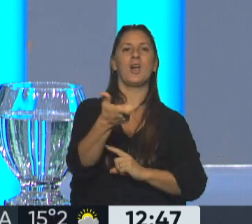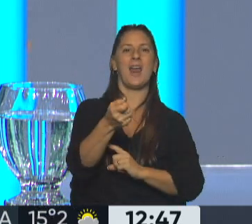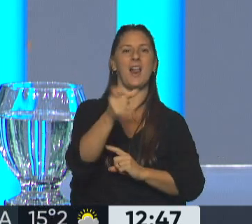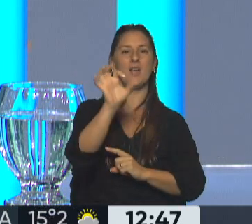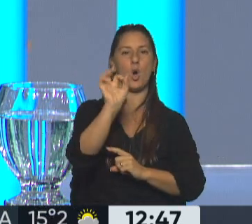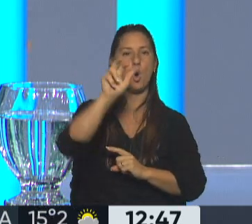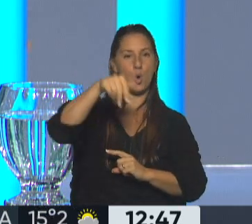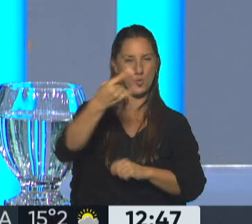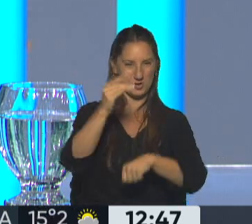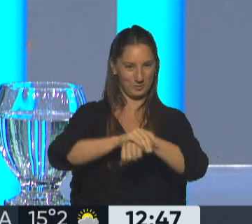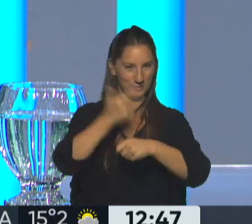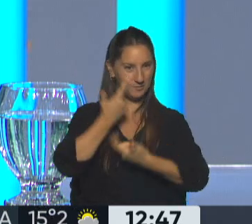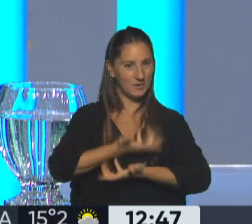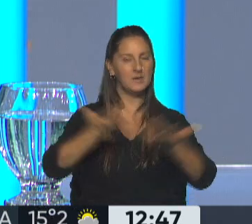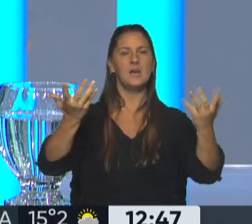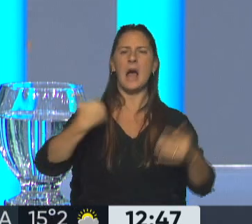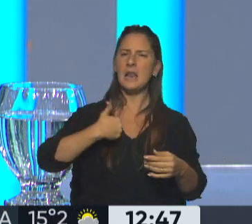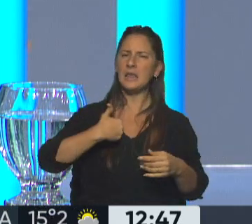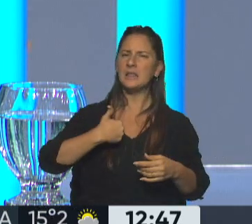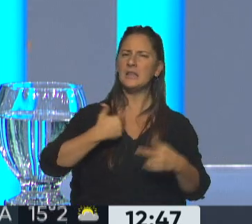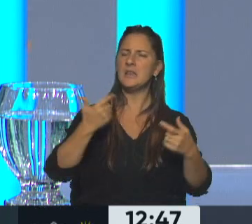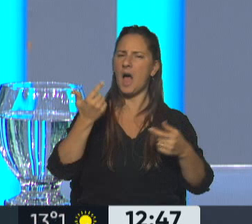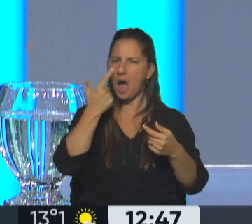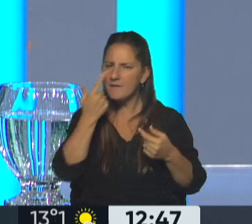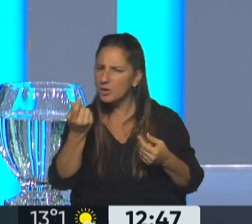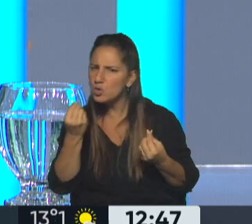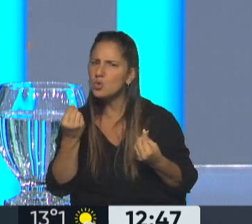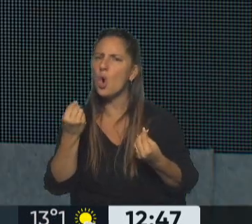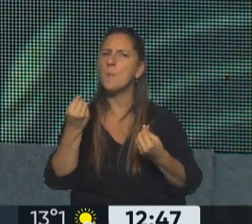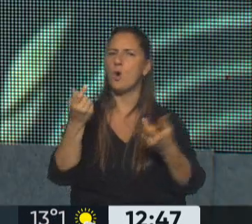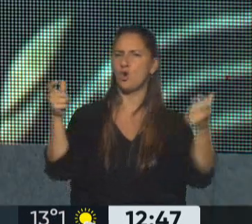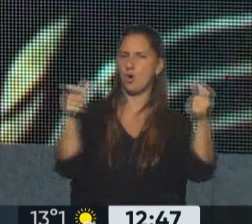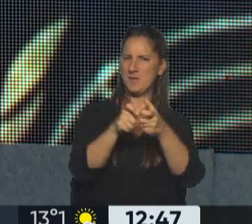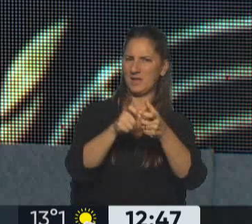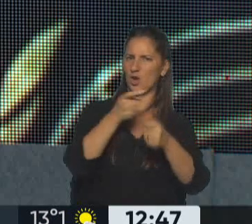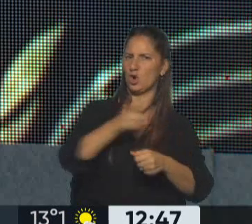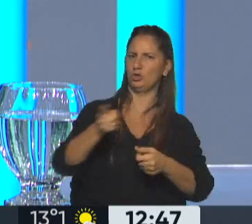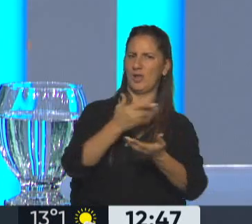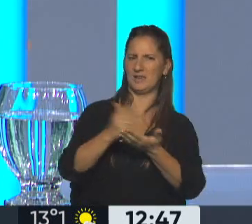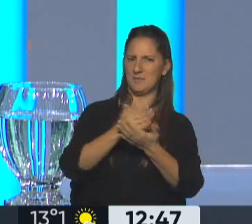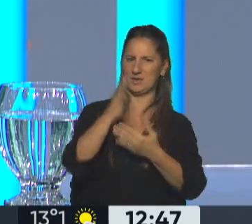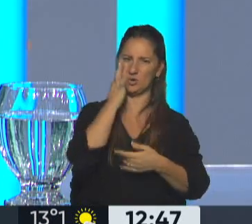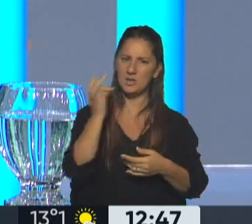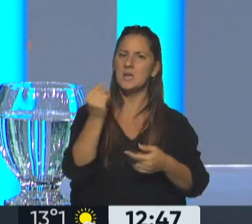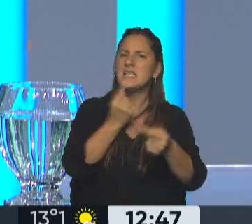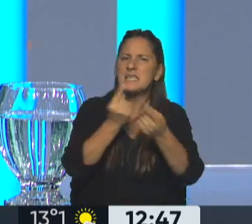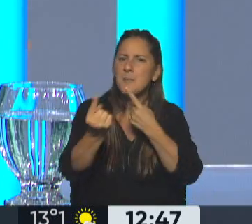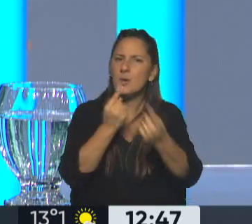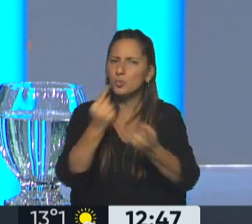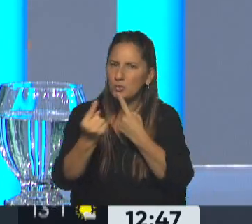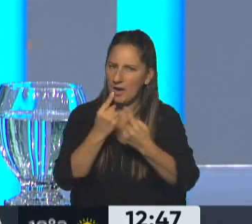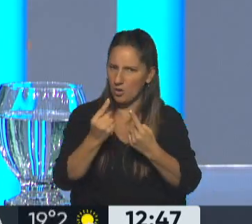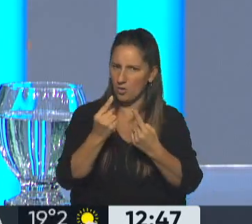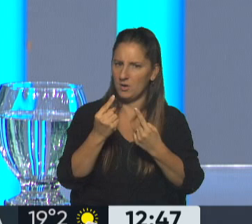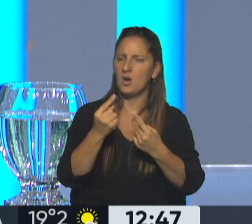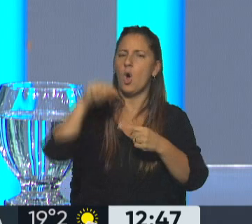Unidas. La Argentina ha sido examinada por el Comité contra la Discriminación Racial, ¿no? Así que se le han hecho preguntas y hoy las autoridades